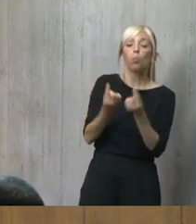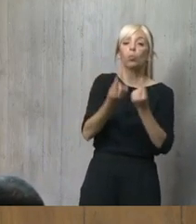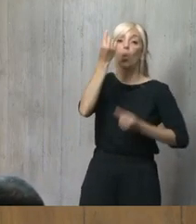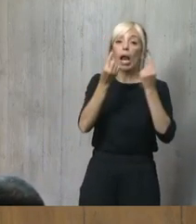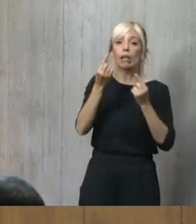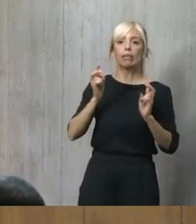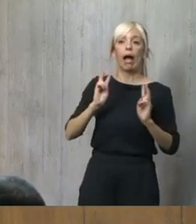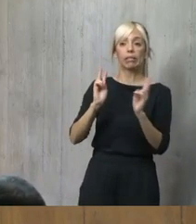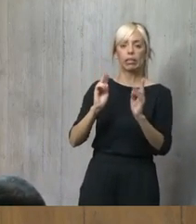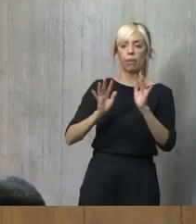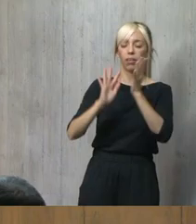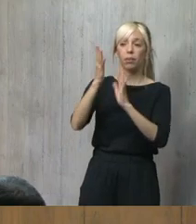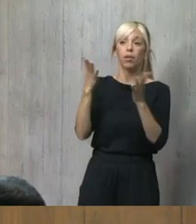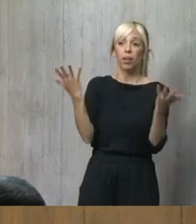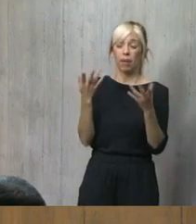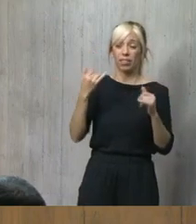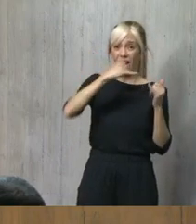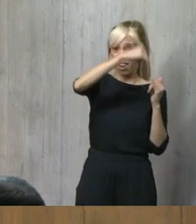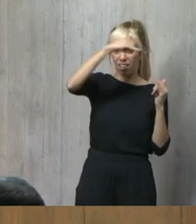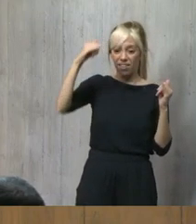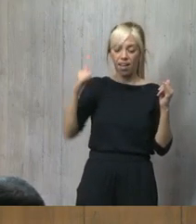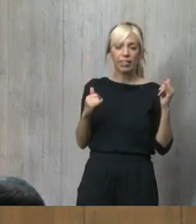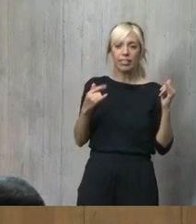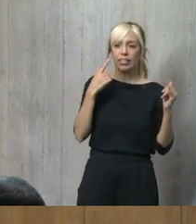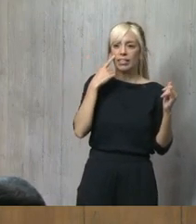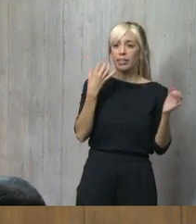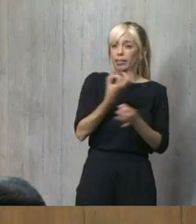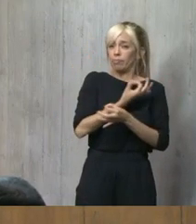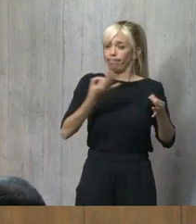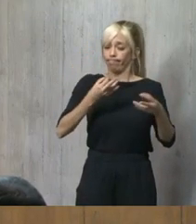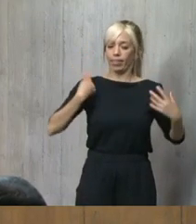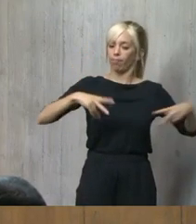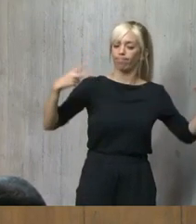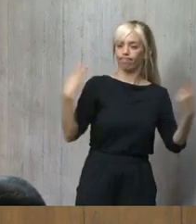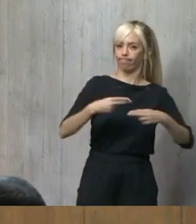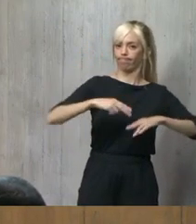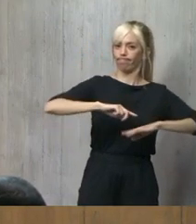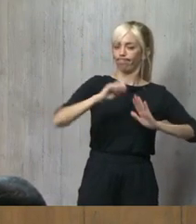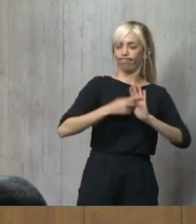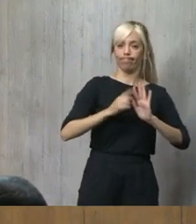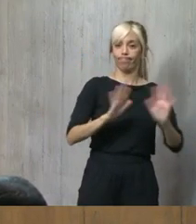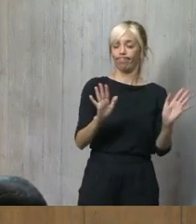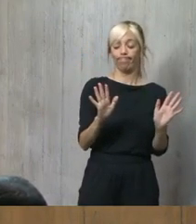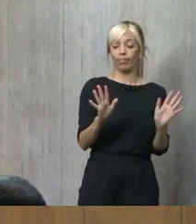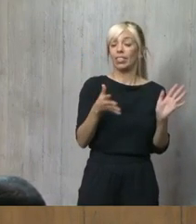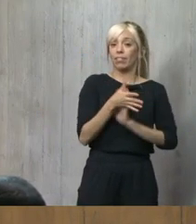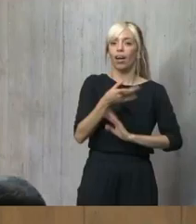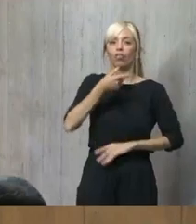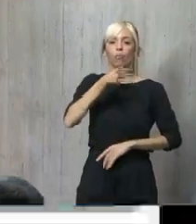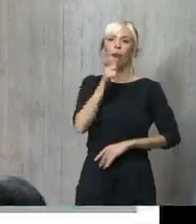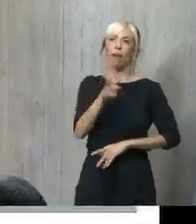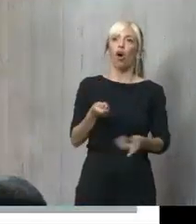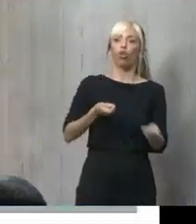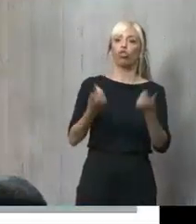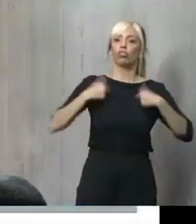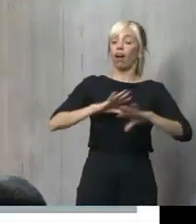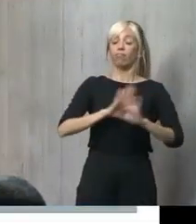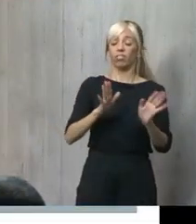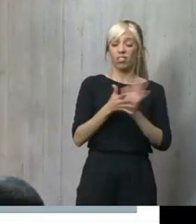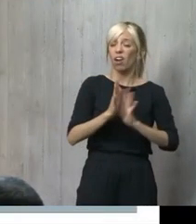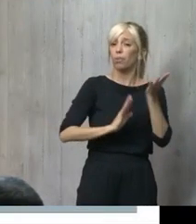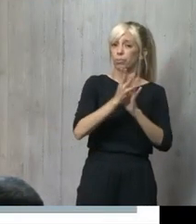pasa? Muchas de las líneas de aquí no están totalmente cerradas, por eso no hablamos de control. El incendio está estable, no avanza,